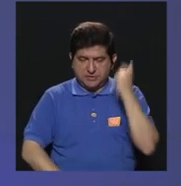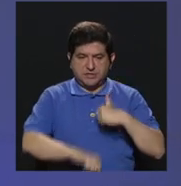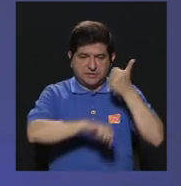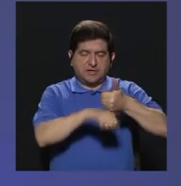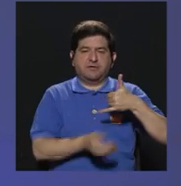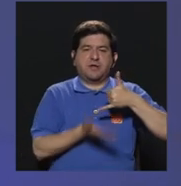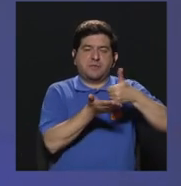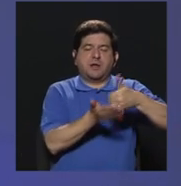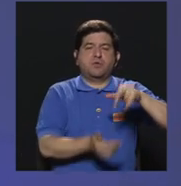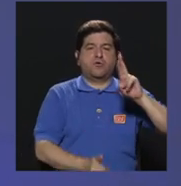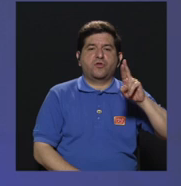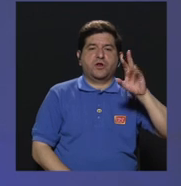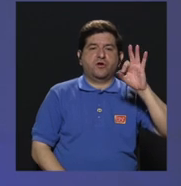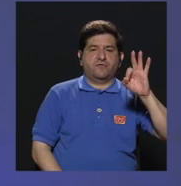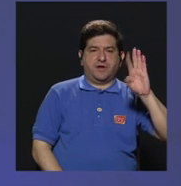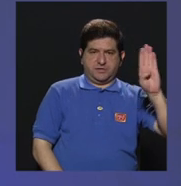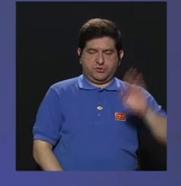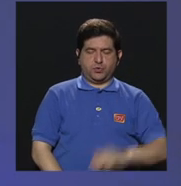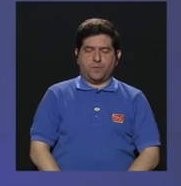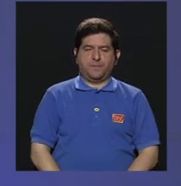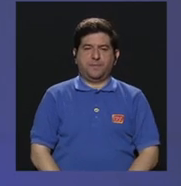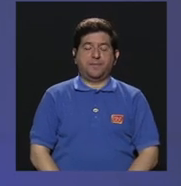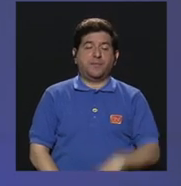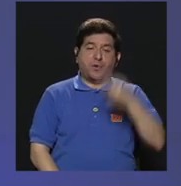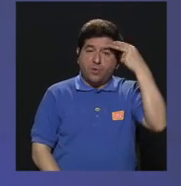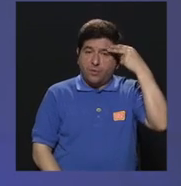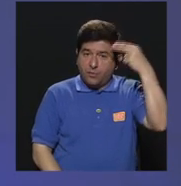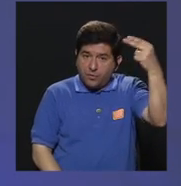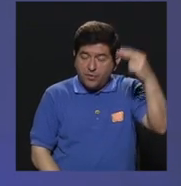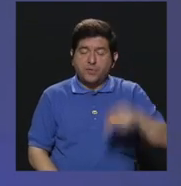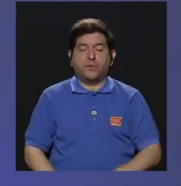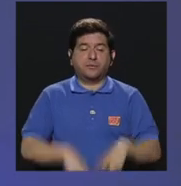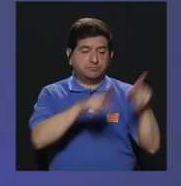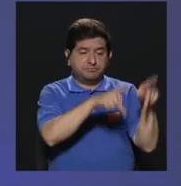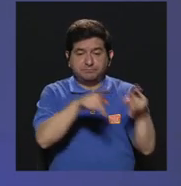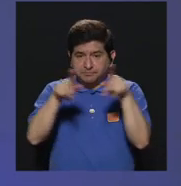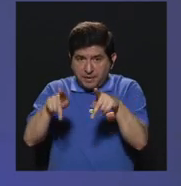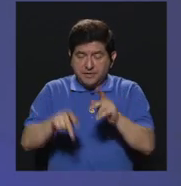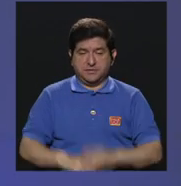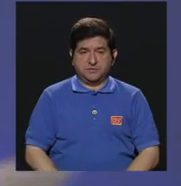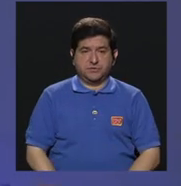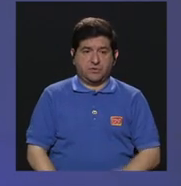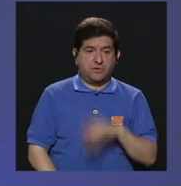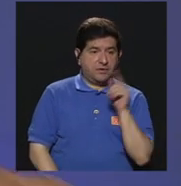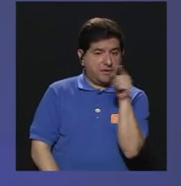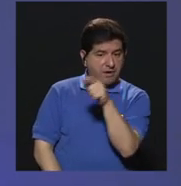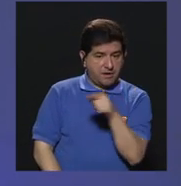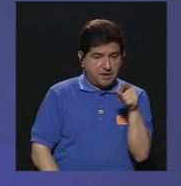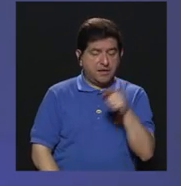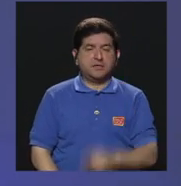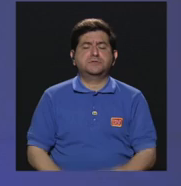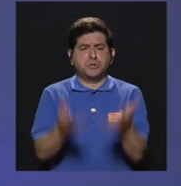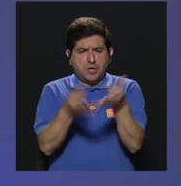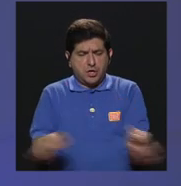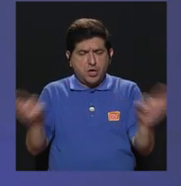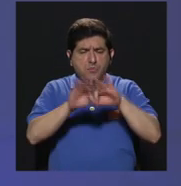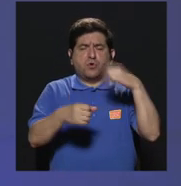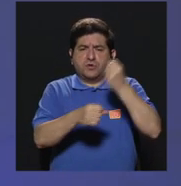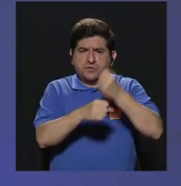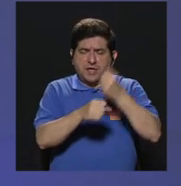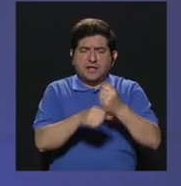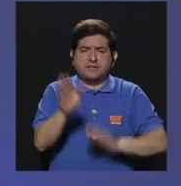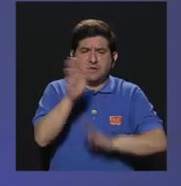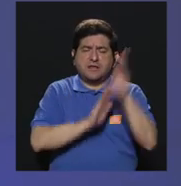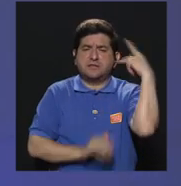el Premio Rodrigo Facio Prenes para distinguir aquellas personalidades que se hayan destacado en el campo del